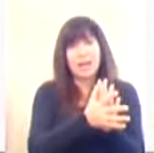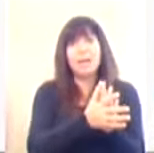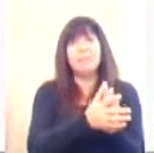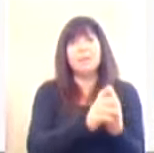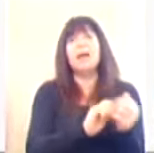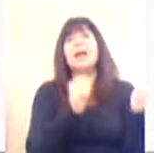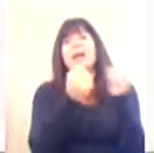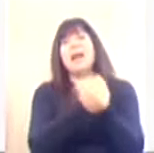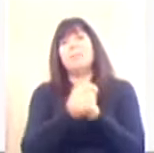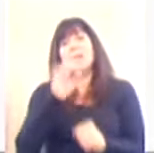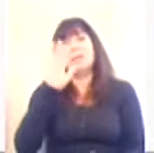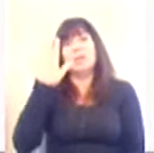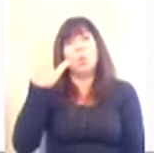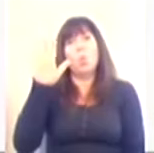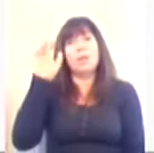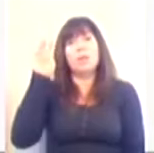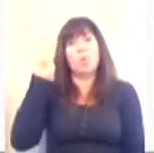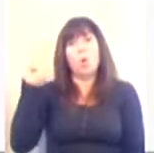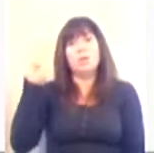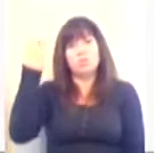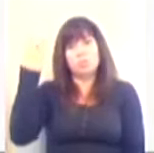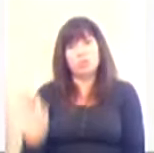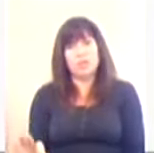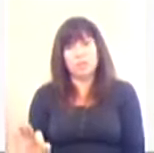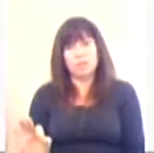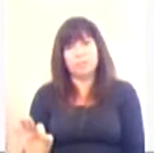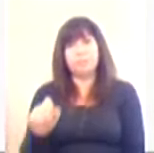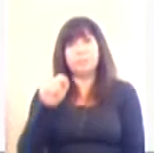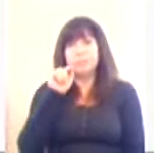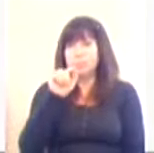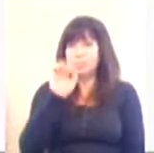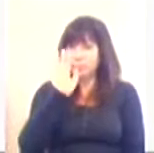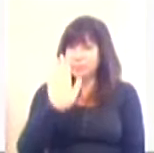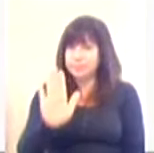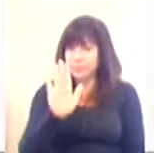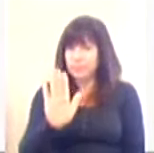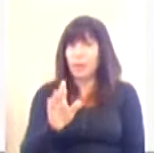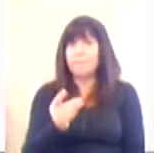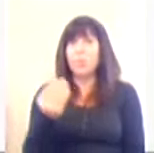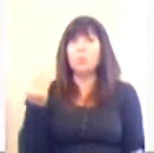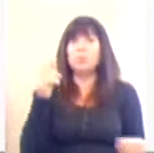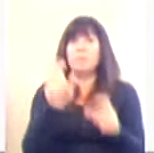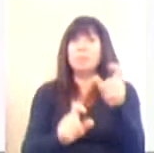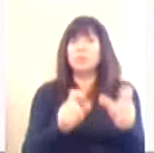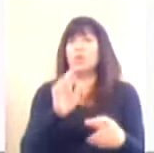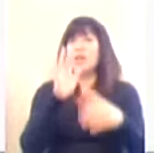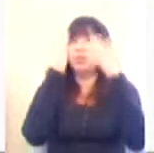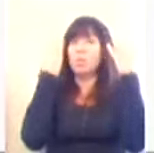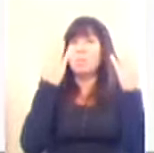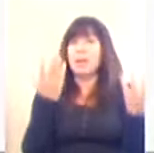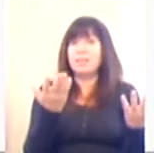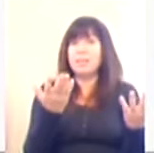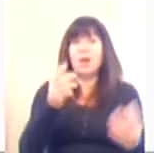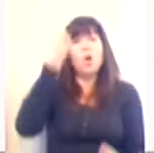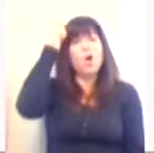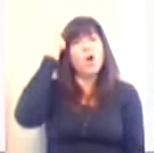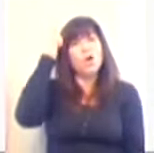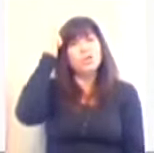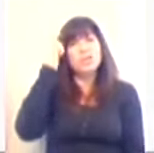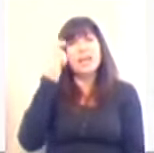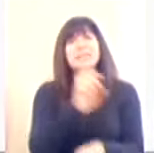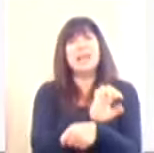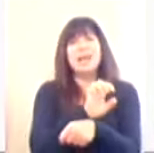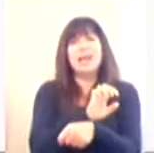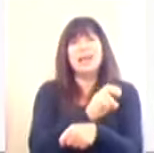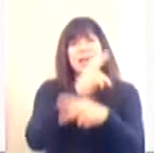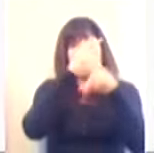54% de la energía que consumimos. Solo detenerme ahí, mucha gente se sorprende cuando toma conciencia de que la energía eléctrica